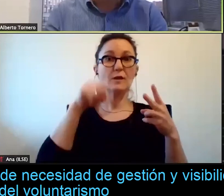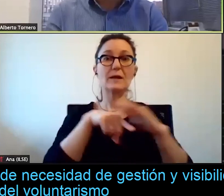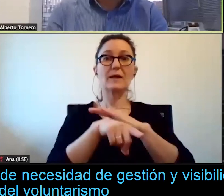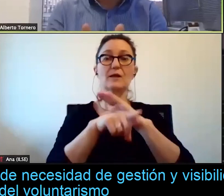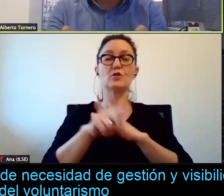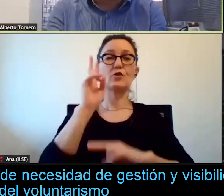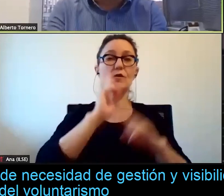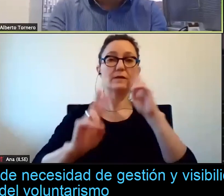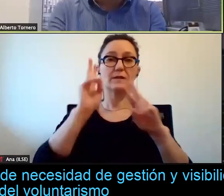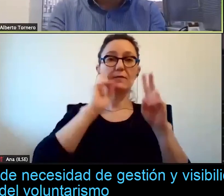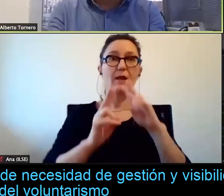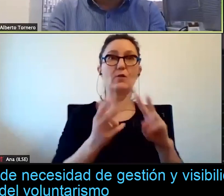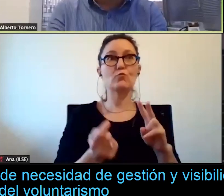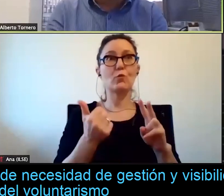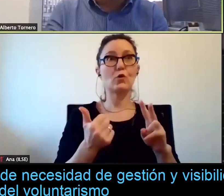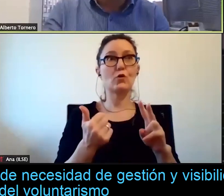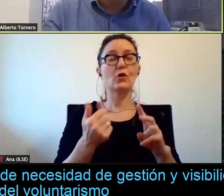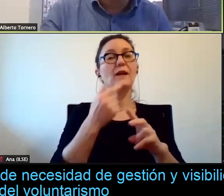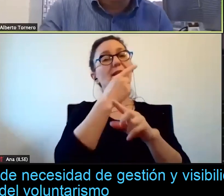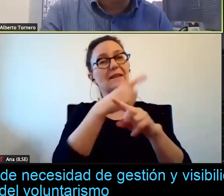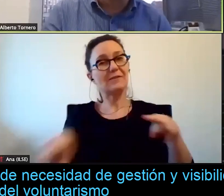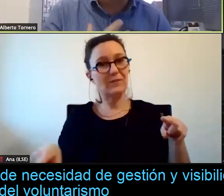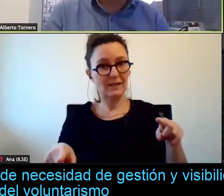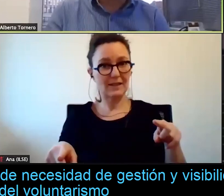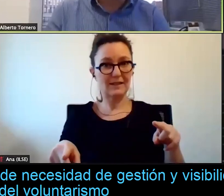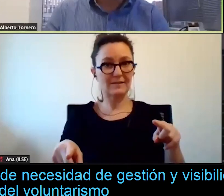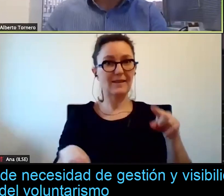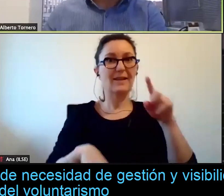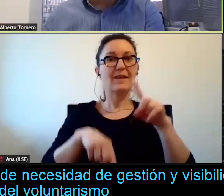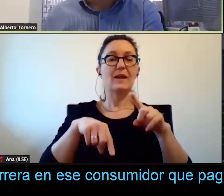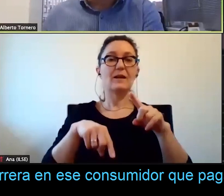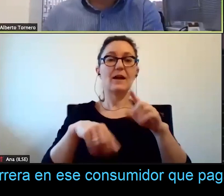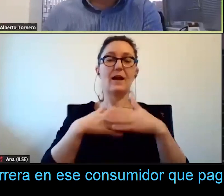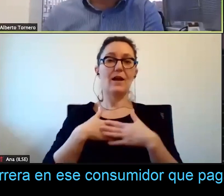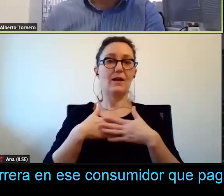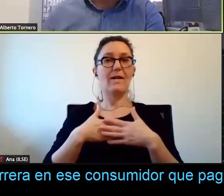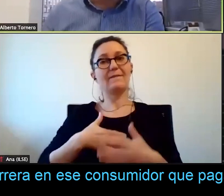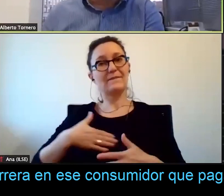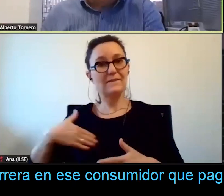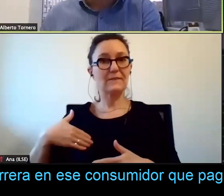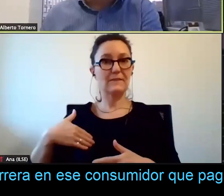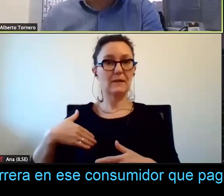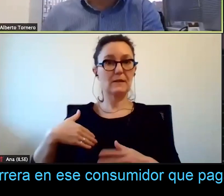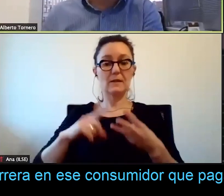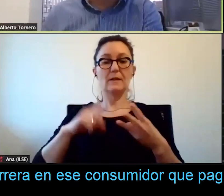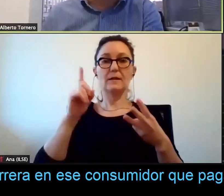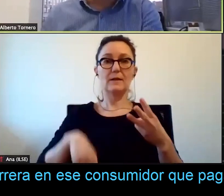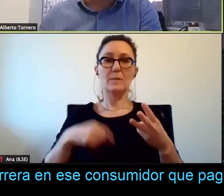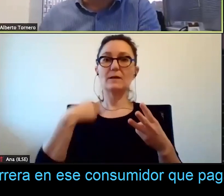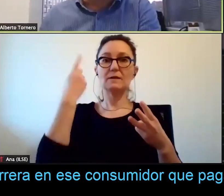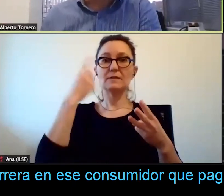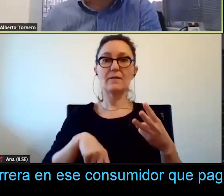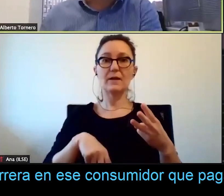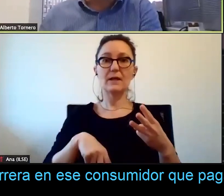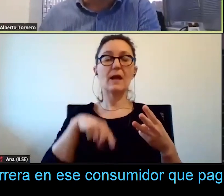visibilidad un poco distinta del voluntarismo, y esa idea de por qué existe esa barrera en el